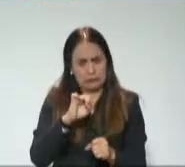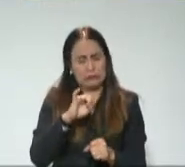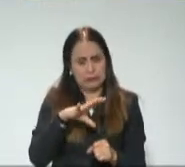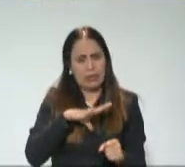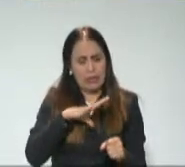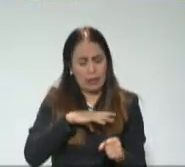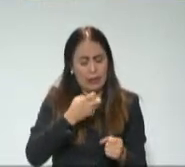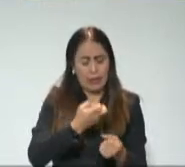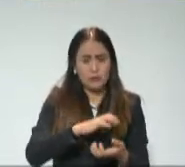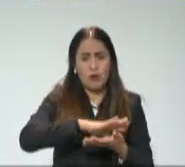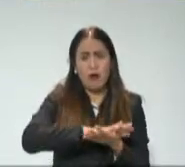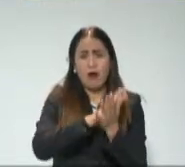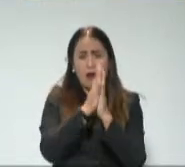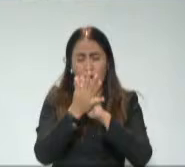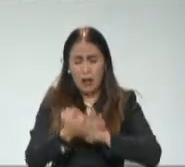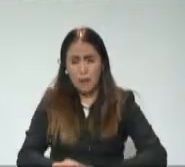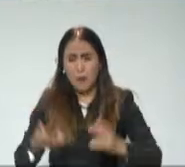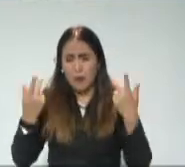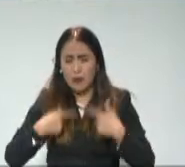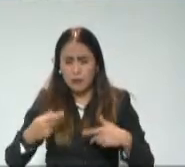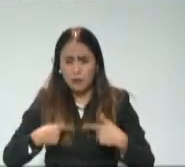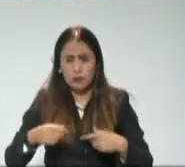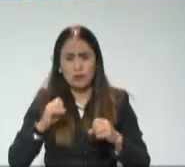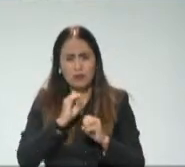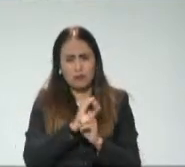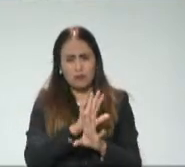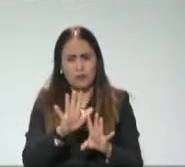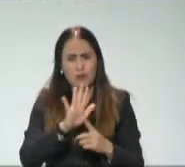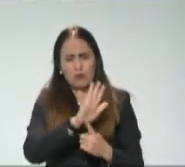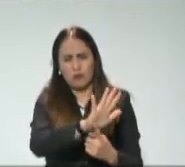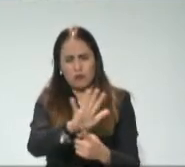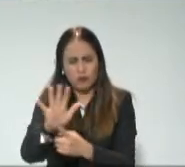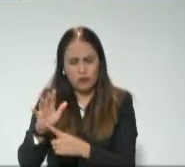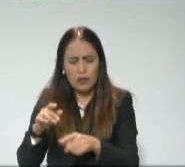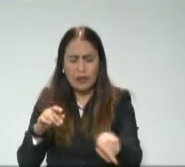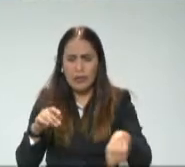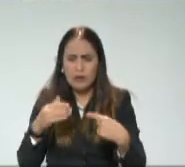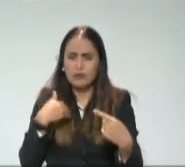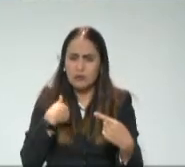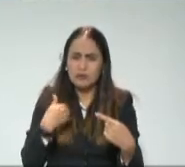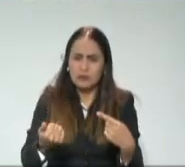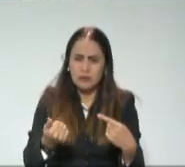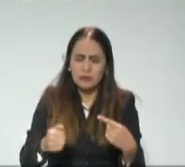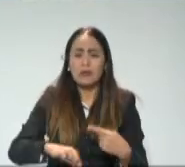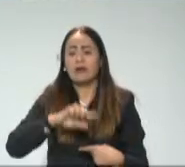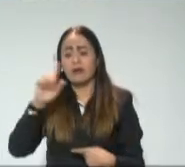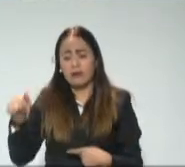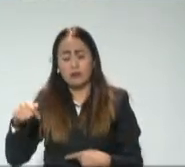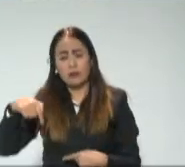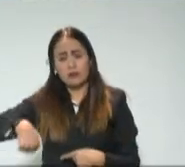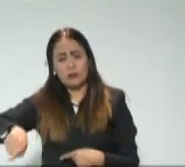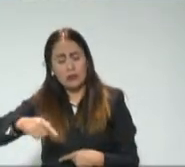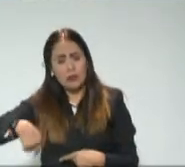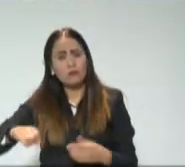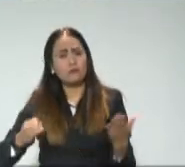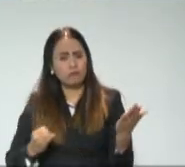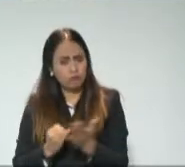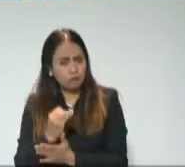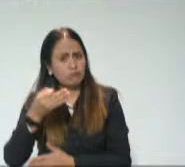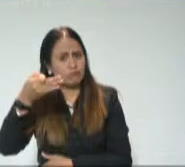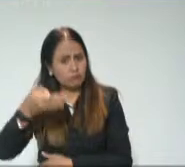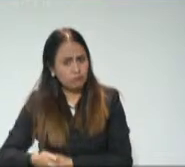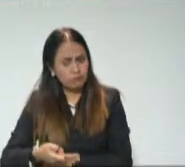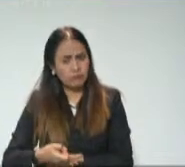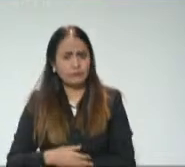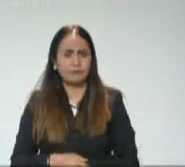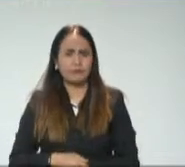transformarse en evidencia y que esta evidencia se utilice para la toma la toma de decisiones esto creo que es una